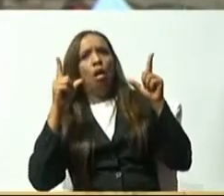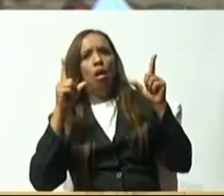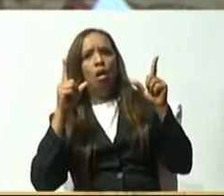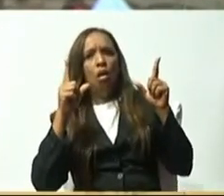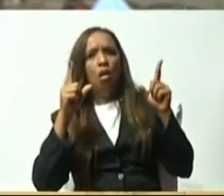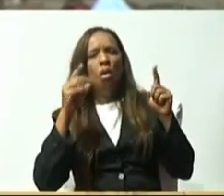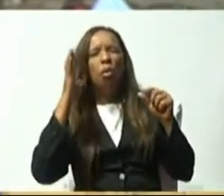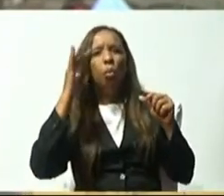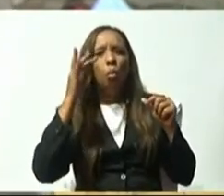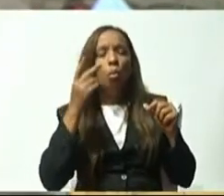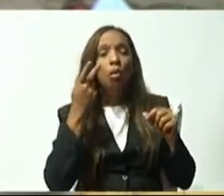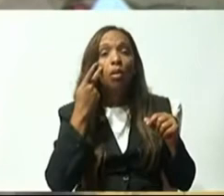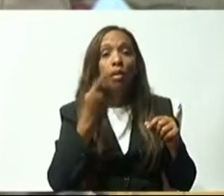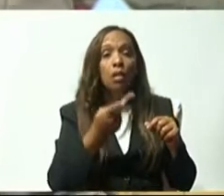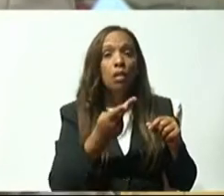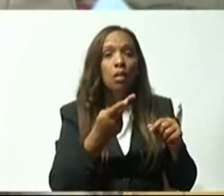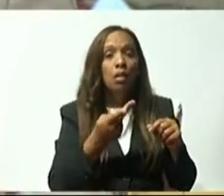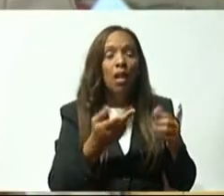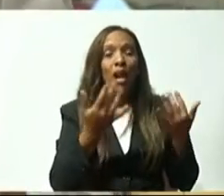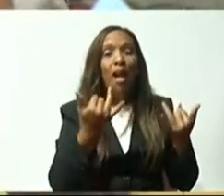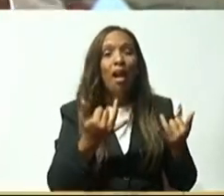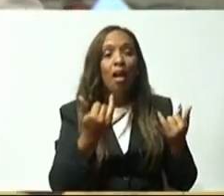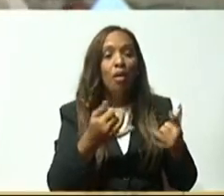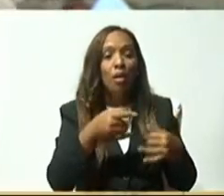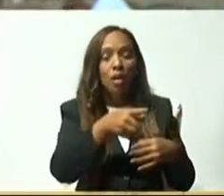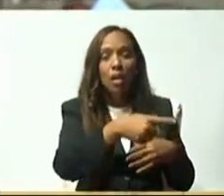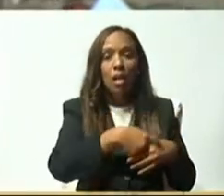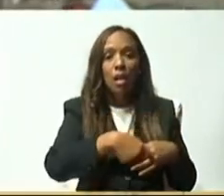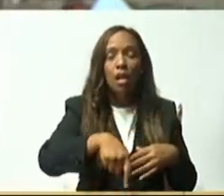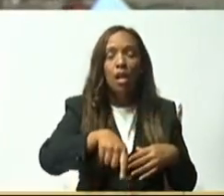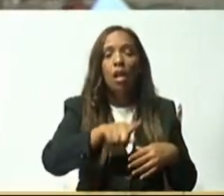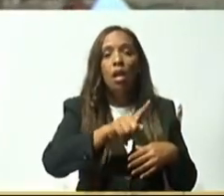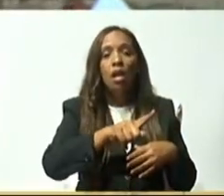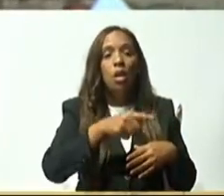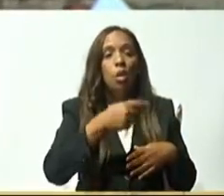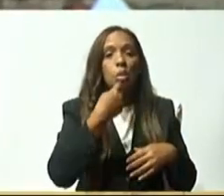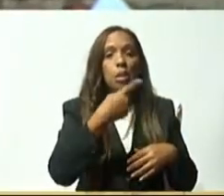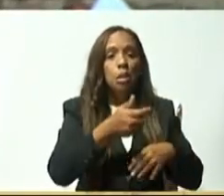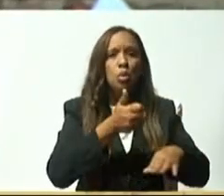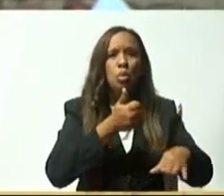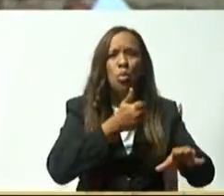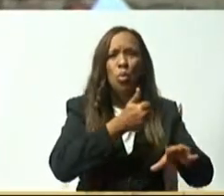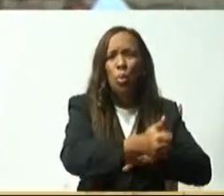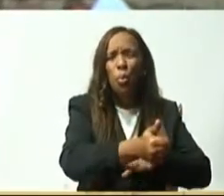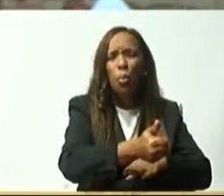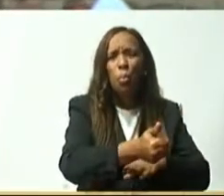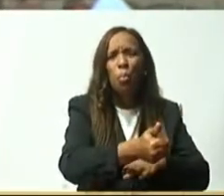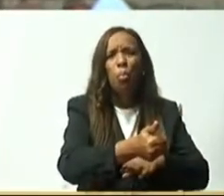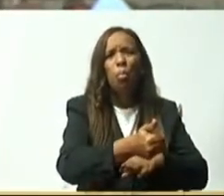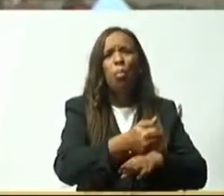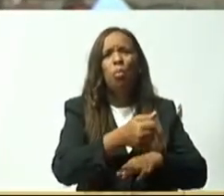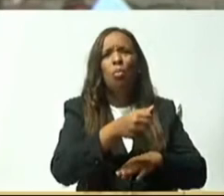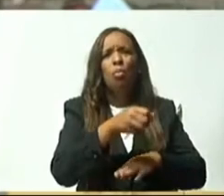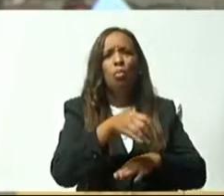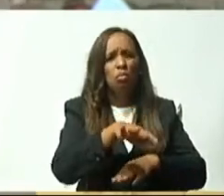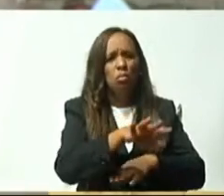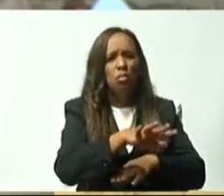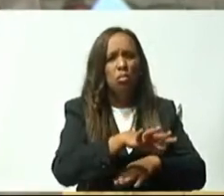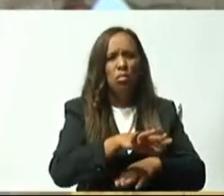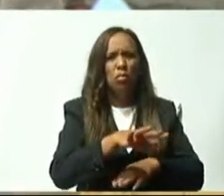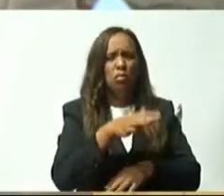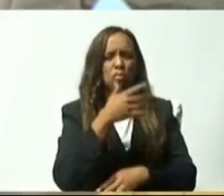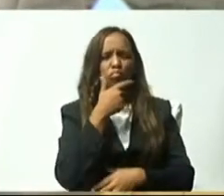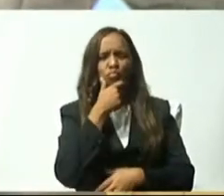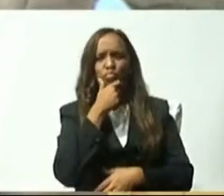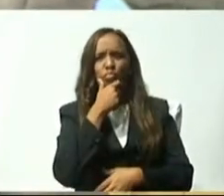Que hasta tanto no se le demuestre lo contrario, siempre han estado dedicados a actividades comerciales lícitas, dueños